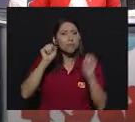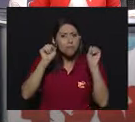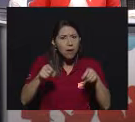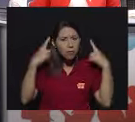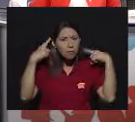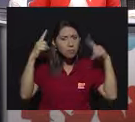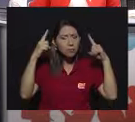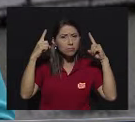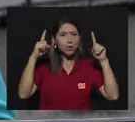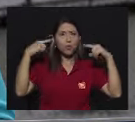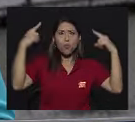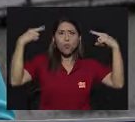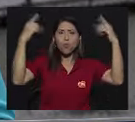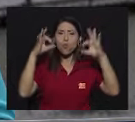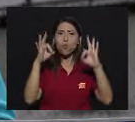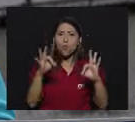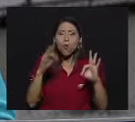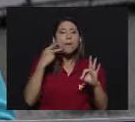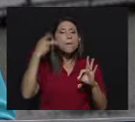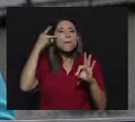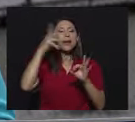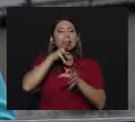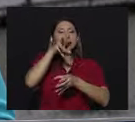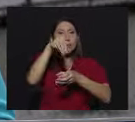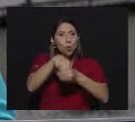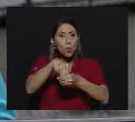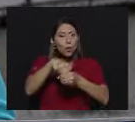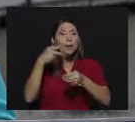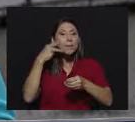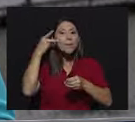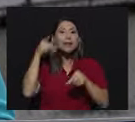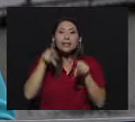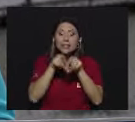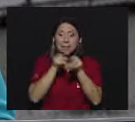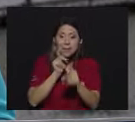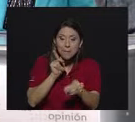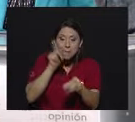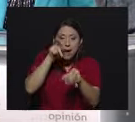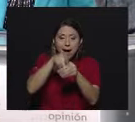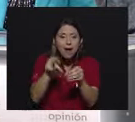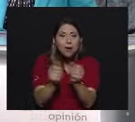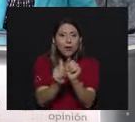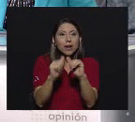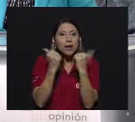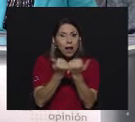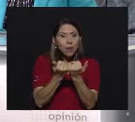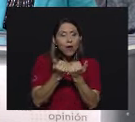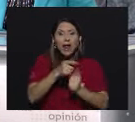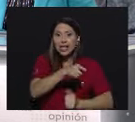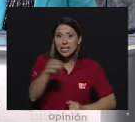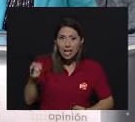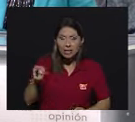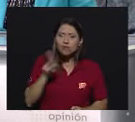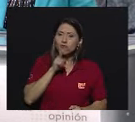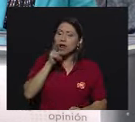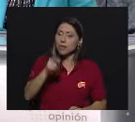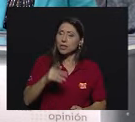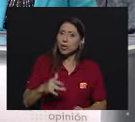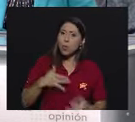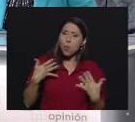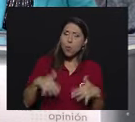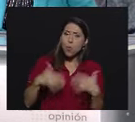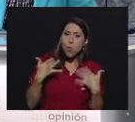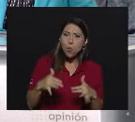también es exitoso. Los padres se involucran, los padres forman parte también de las dinámicas del aula y llegan realmente a valorar, y